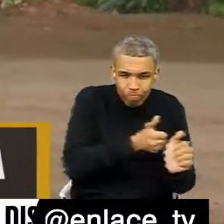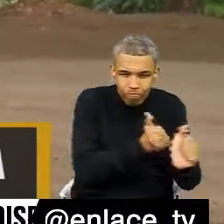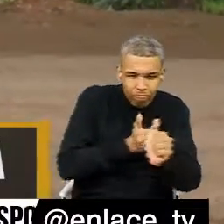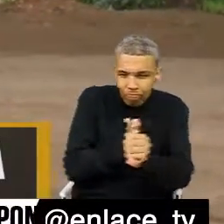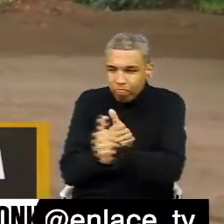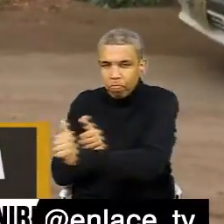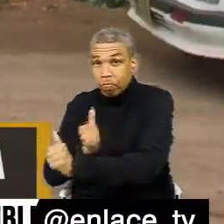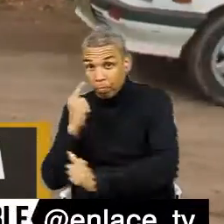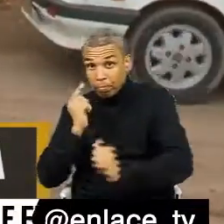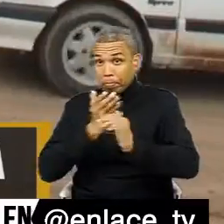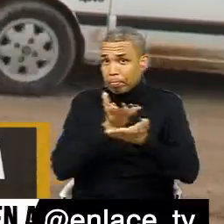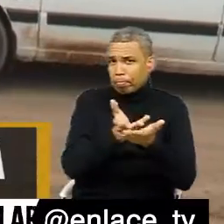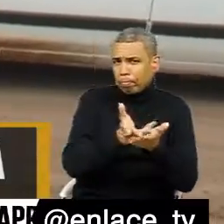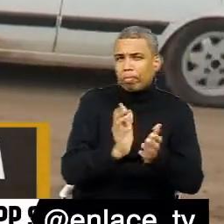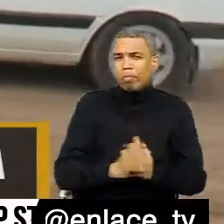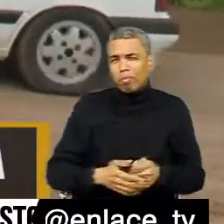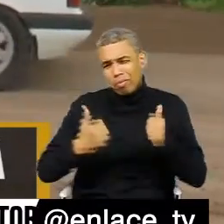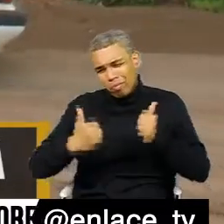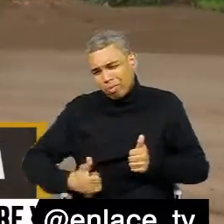buen trato,